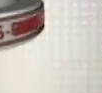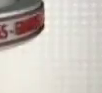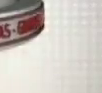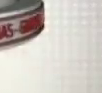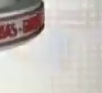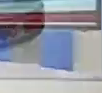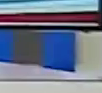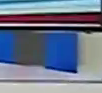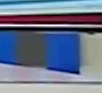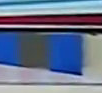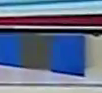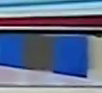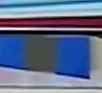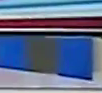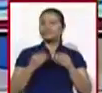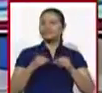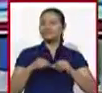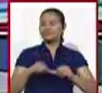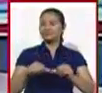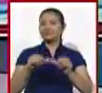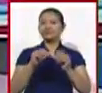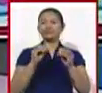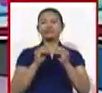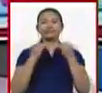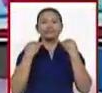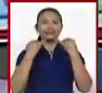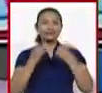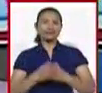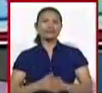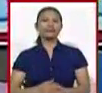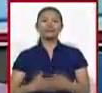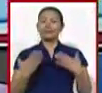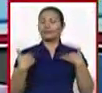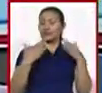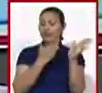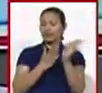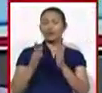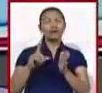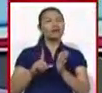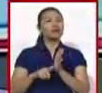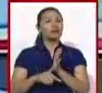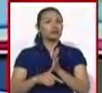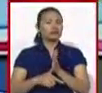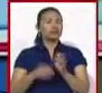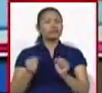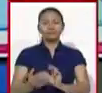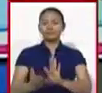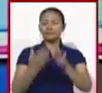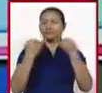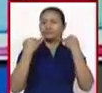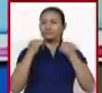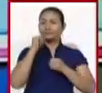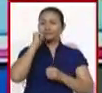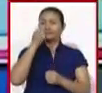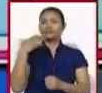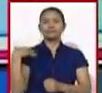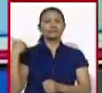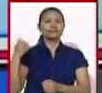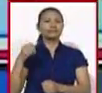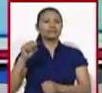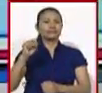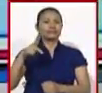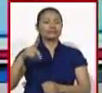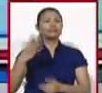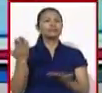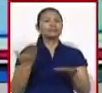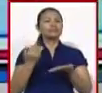dictadura. Gracias por su preferencia. Continuamos con la información. Se tiene previsto que se presente a declarar mañana la dueña del